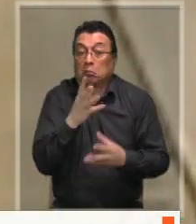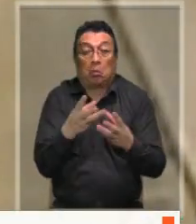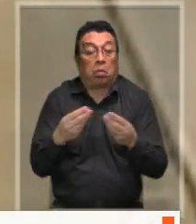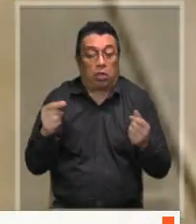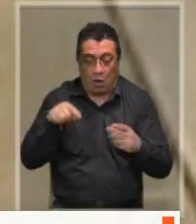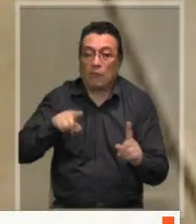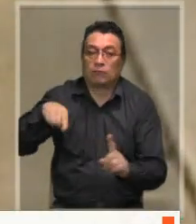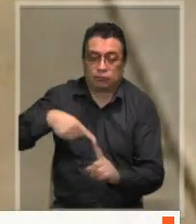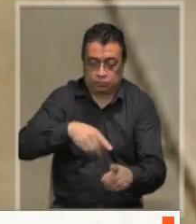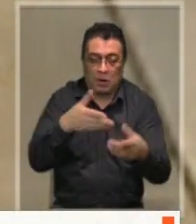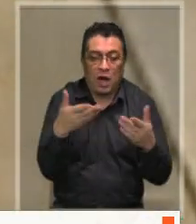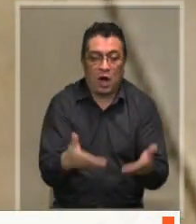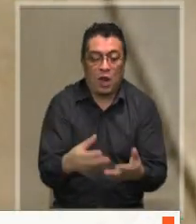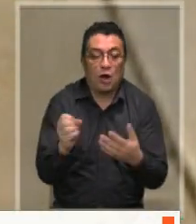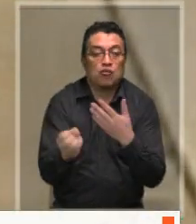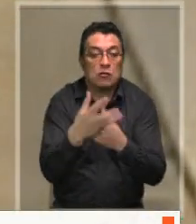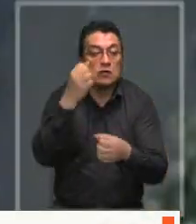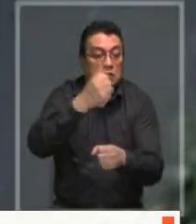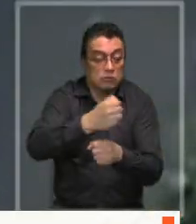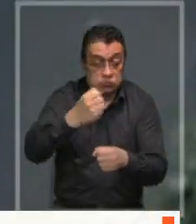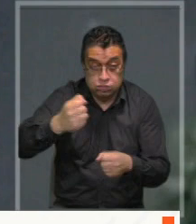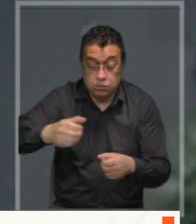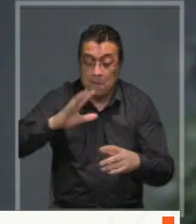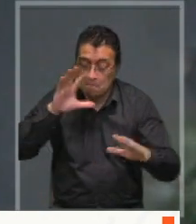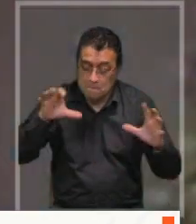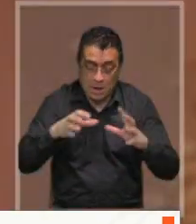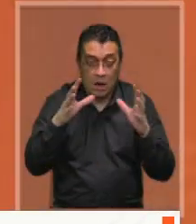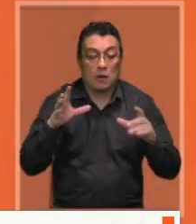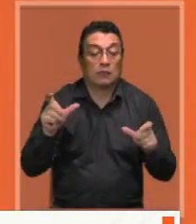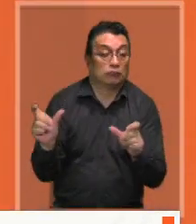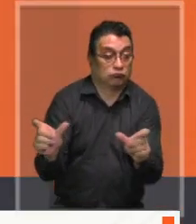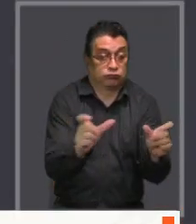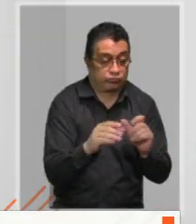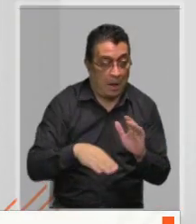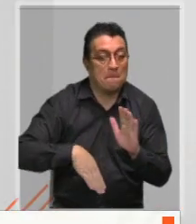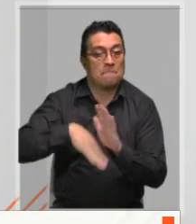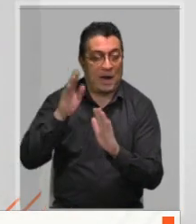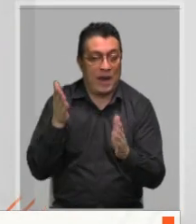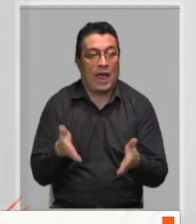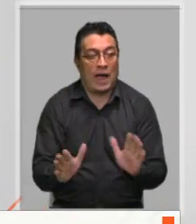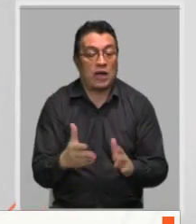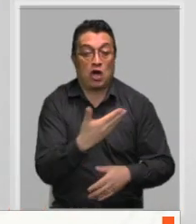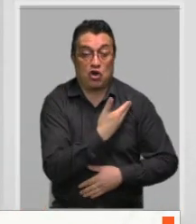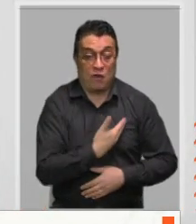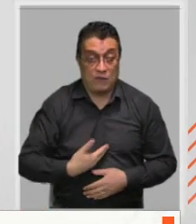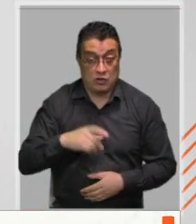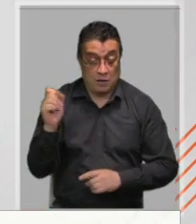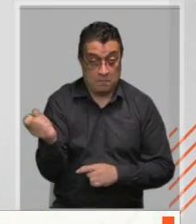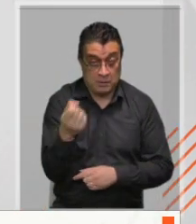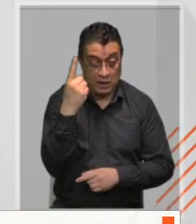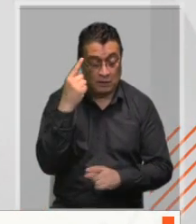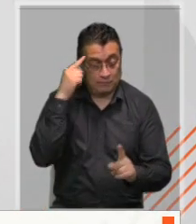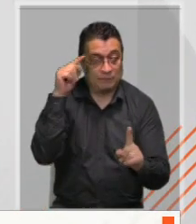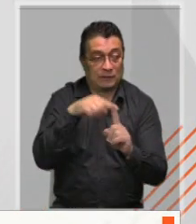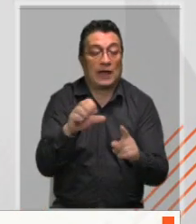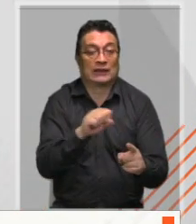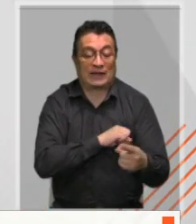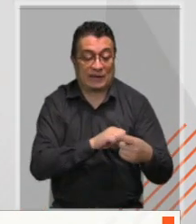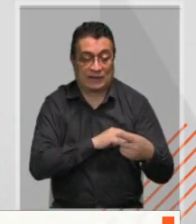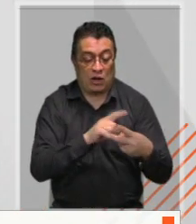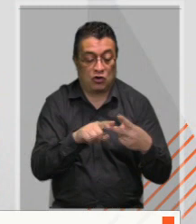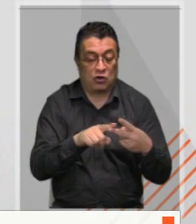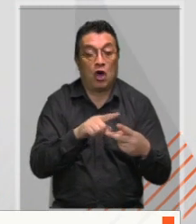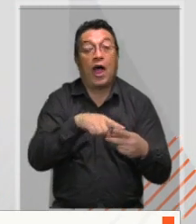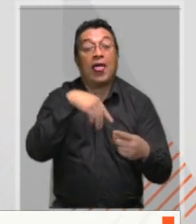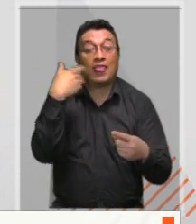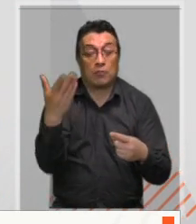persecución penal de nuevos asesinatos y mayor patrullaje policial. El gobierno priorizó en esta primera etapa a Santiago y luego